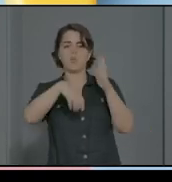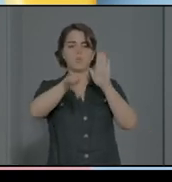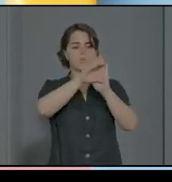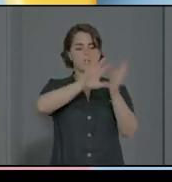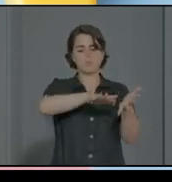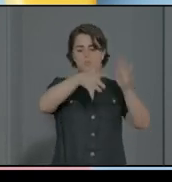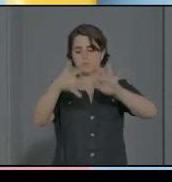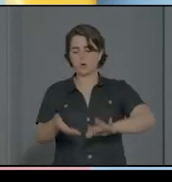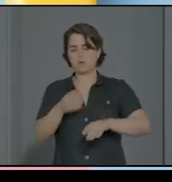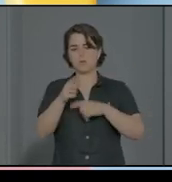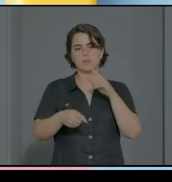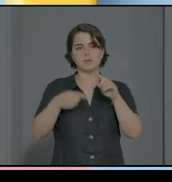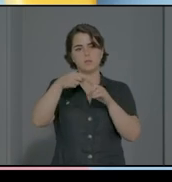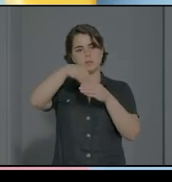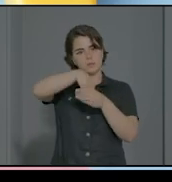actividad intersubjetiva.